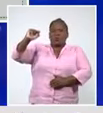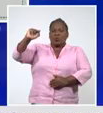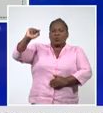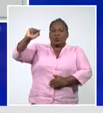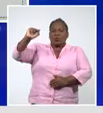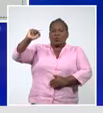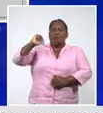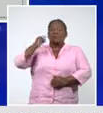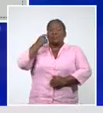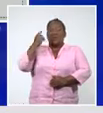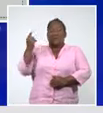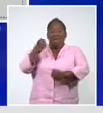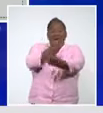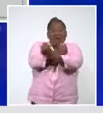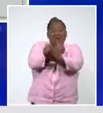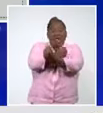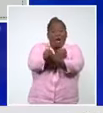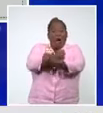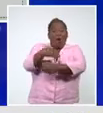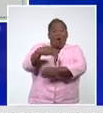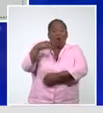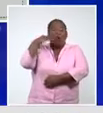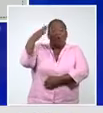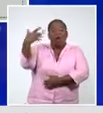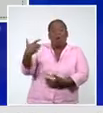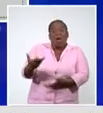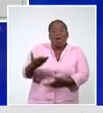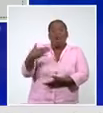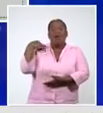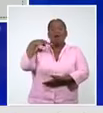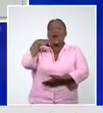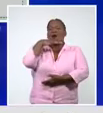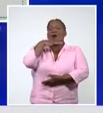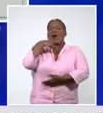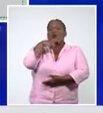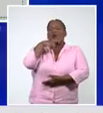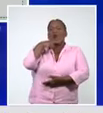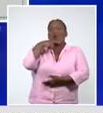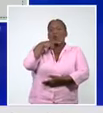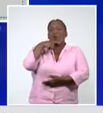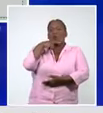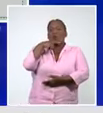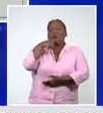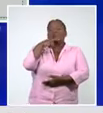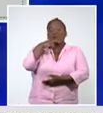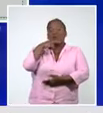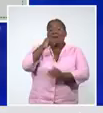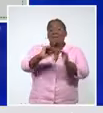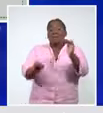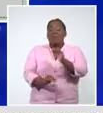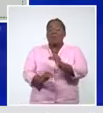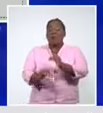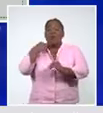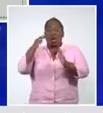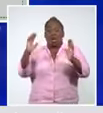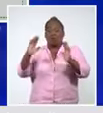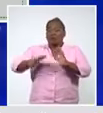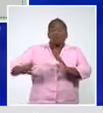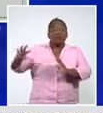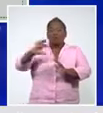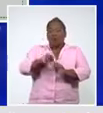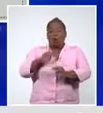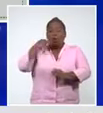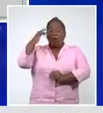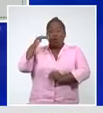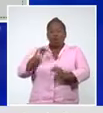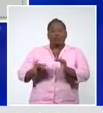más riesgoso, se ve el color rojo. Esos son los menores de un año. Todos suben, pero el color rojo, que es el de menor